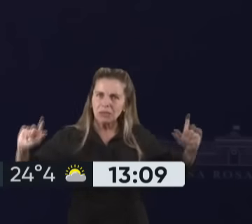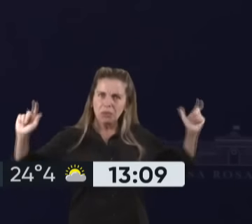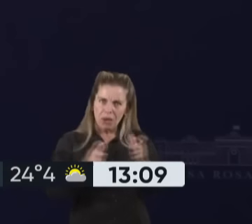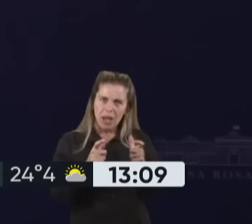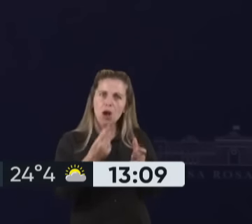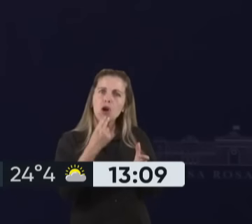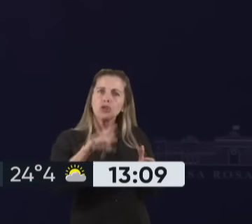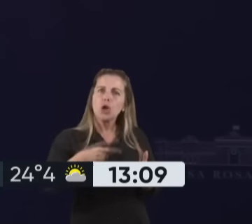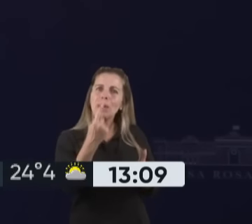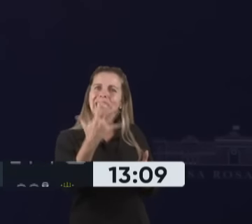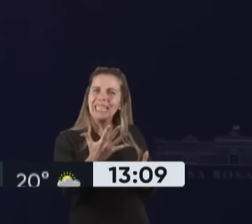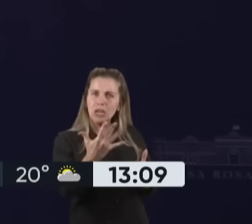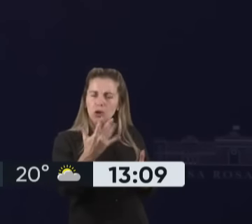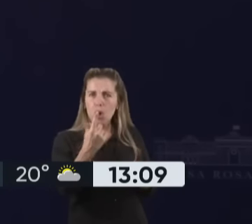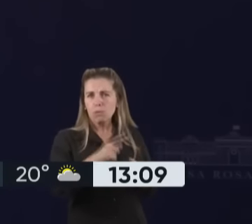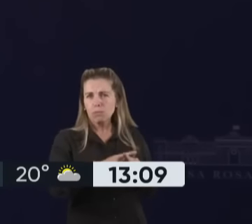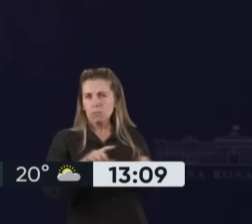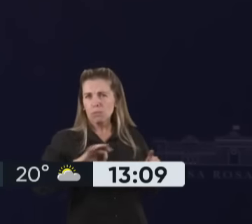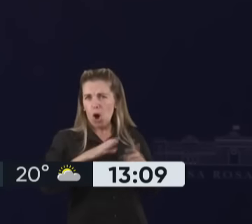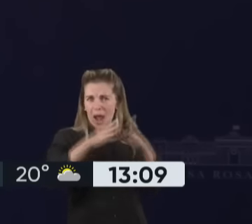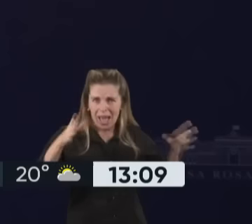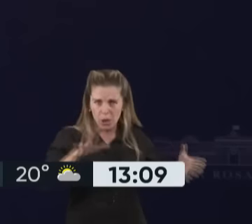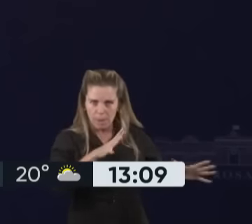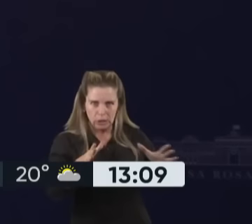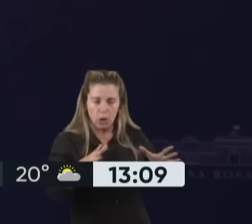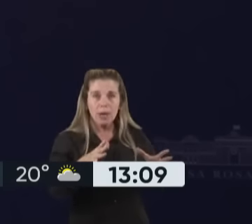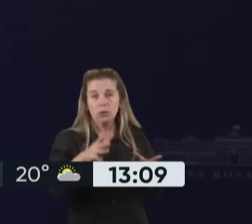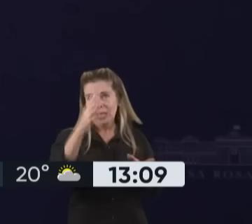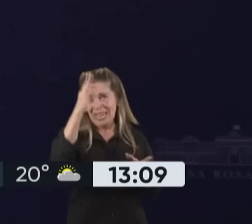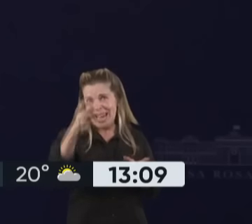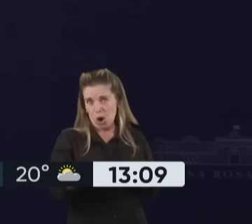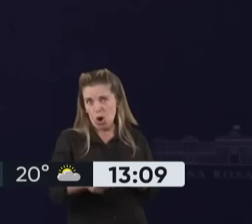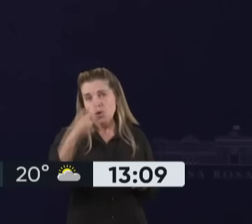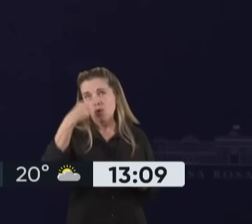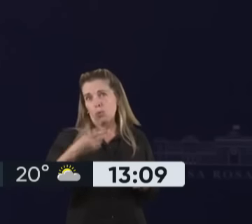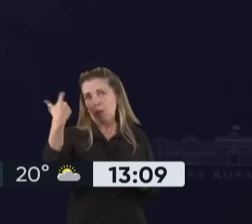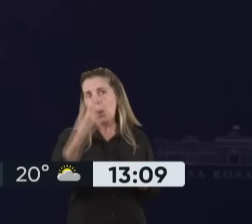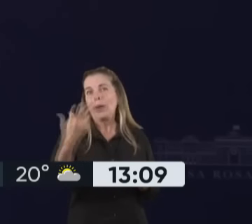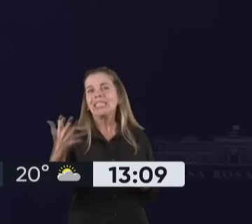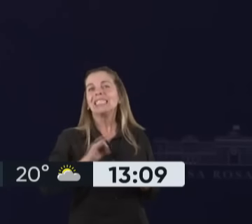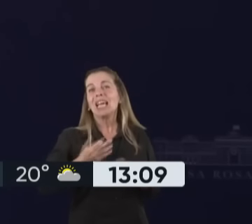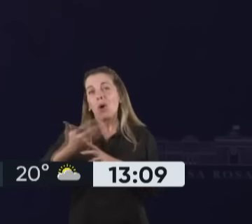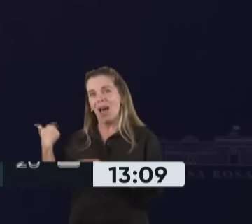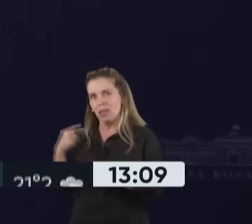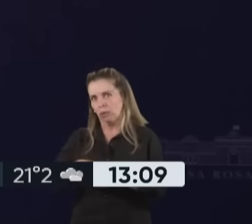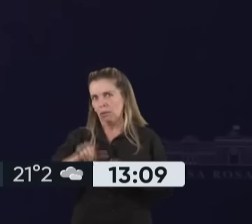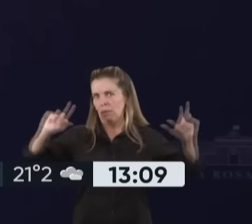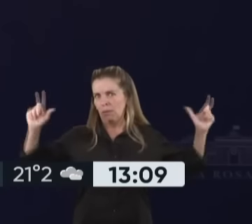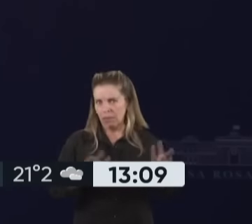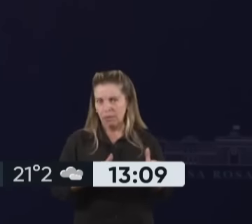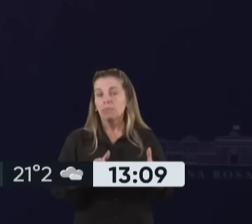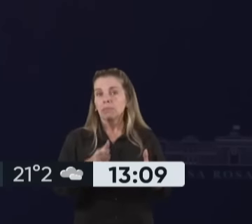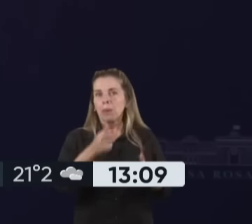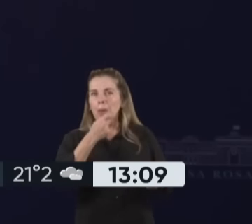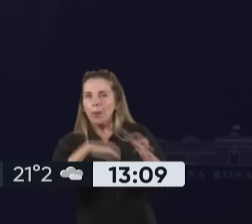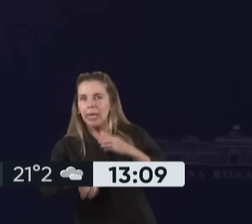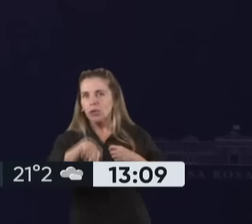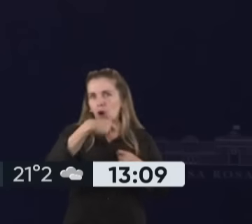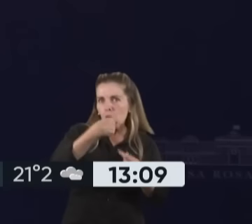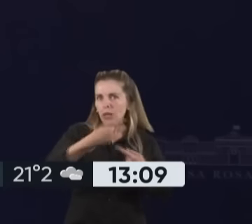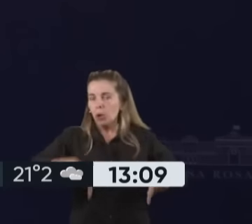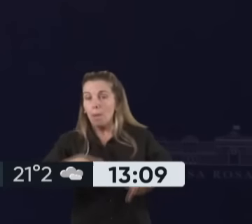11,5% interanual y alcanzaron la cifra más baja del último cuarto de siglo, de los últimos 25 años. Las fuerzas de seguridad han